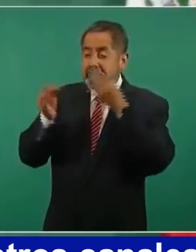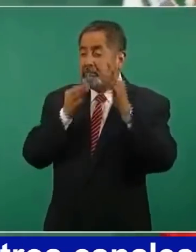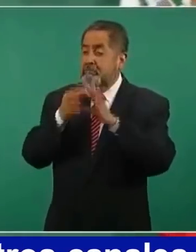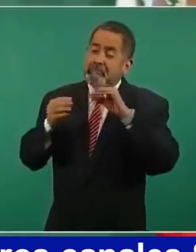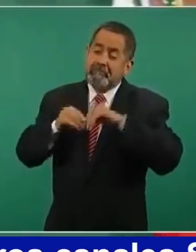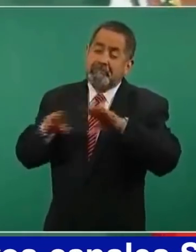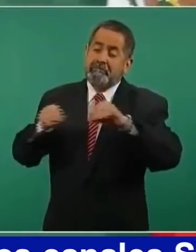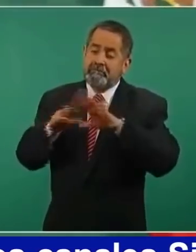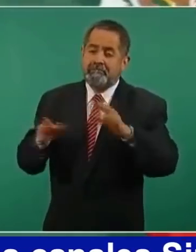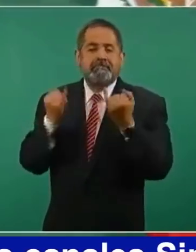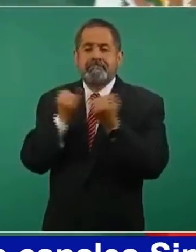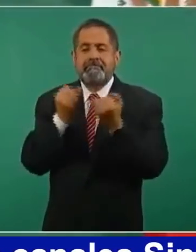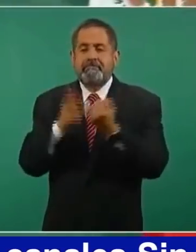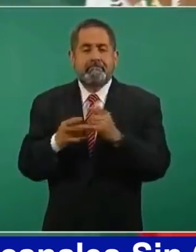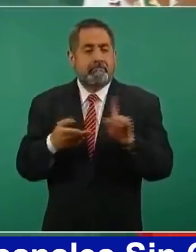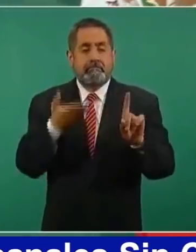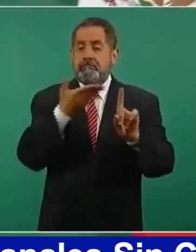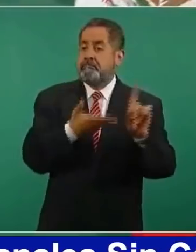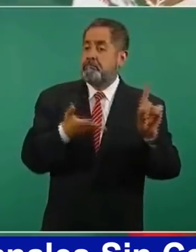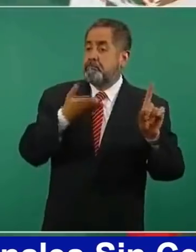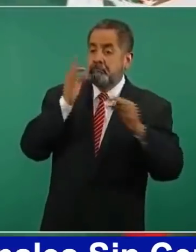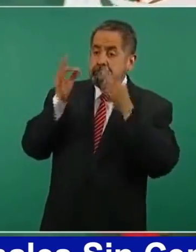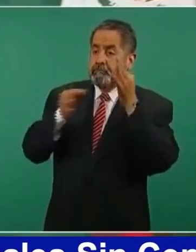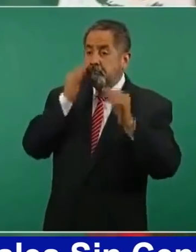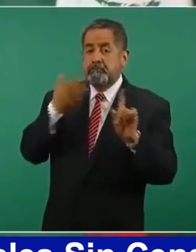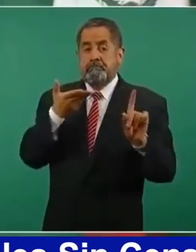con bastante publicidad.